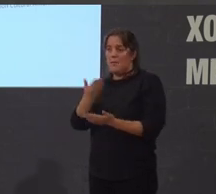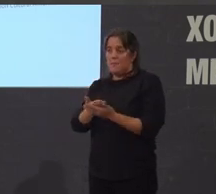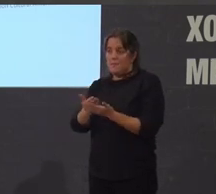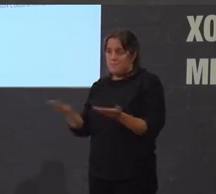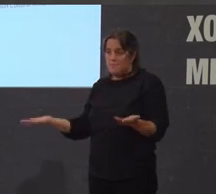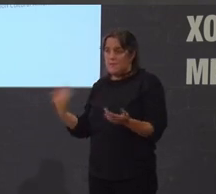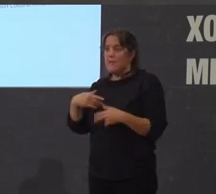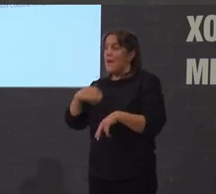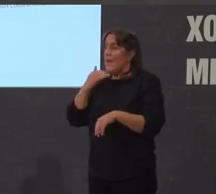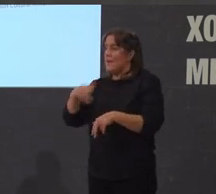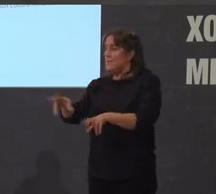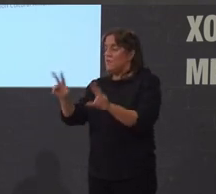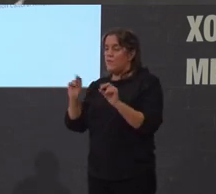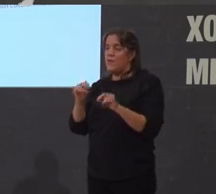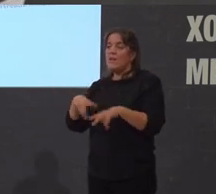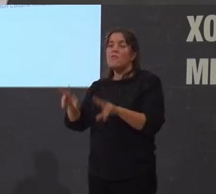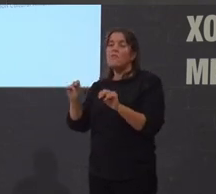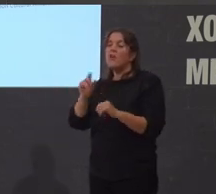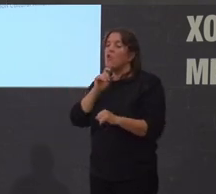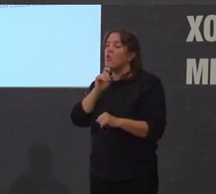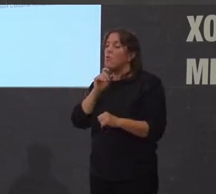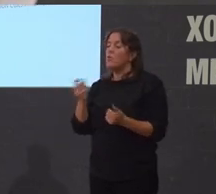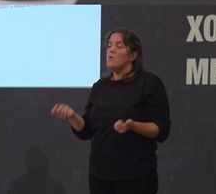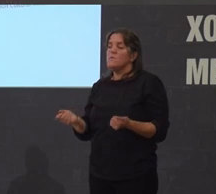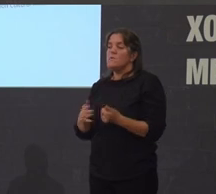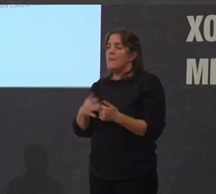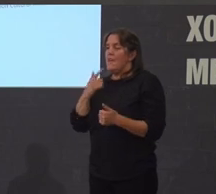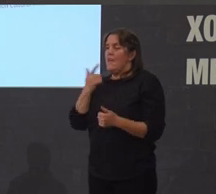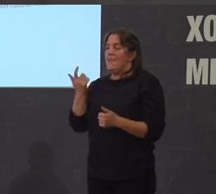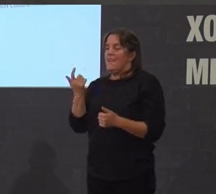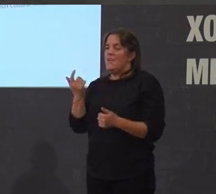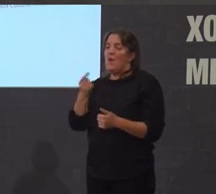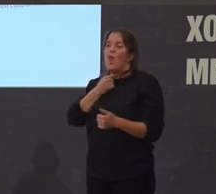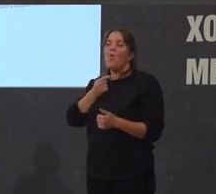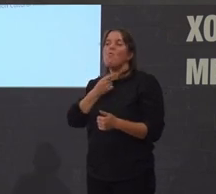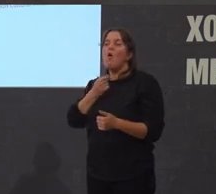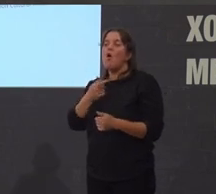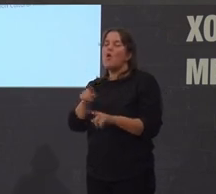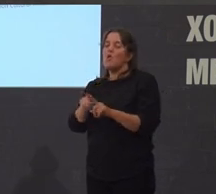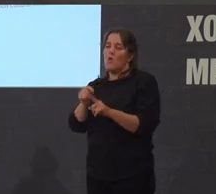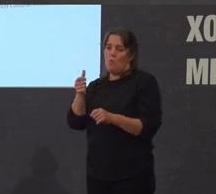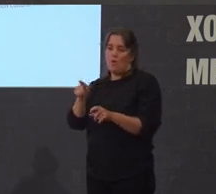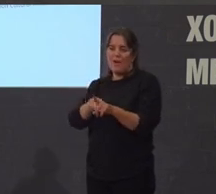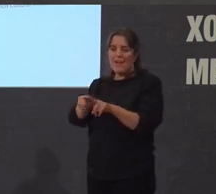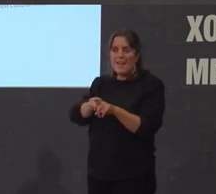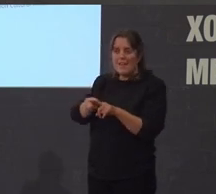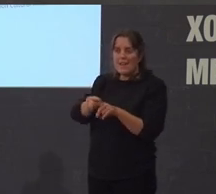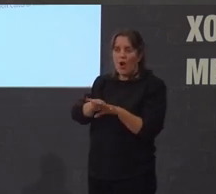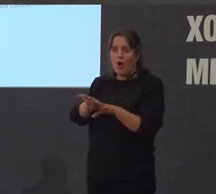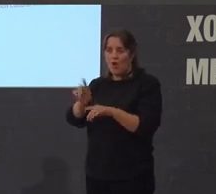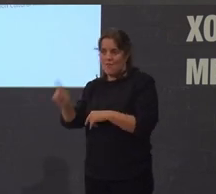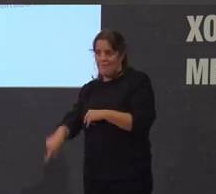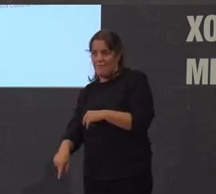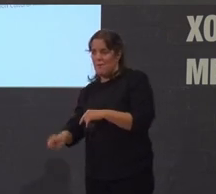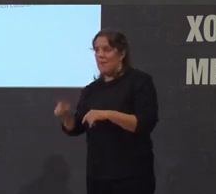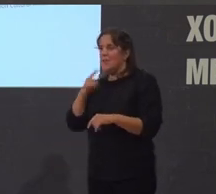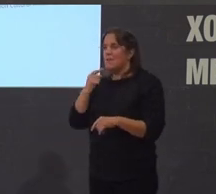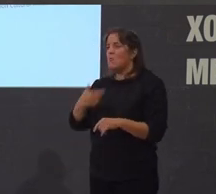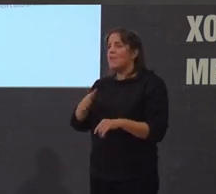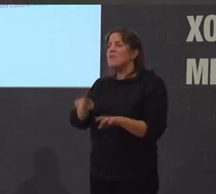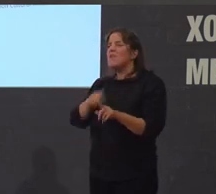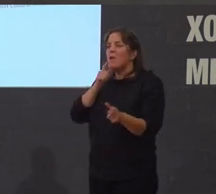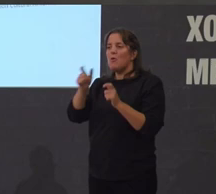remato remató además a ver humor también era algo crítico corrosivo e importante como forma de